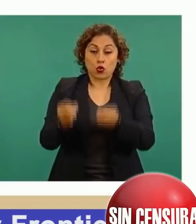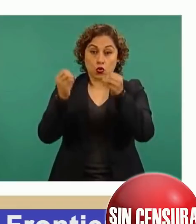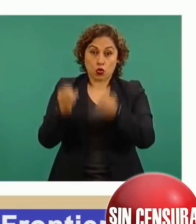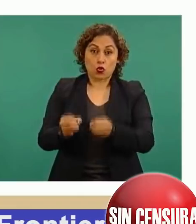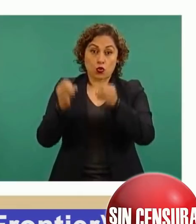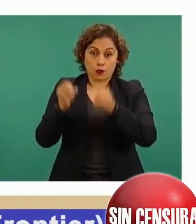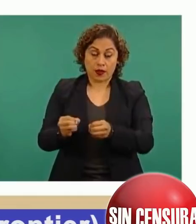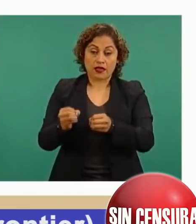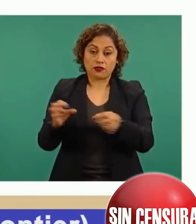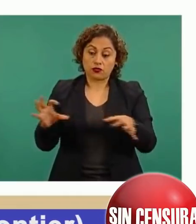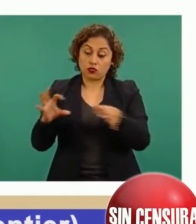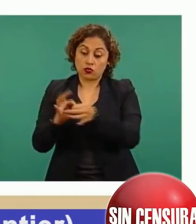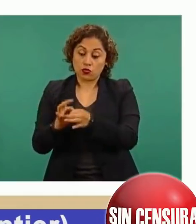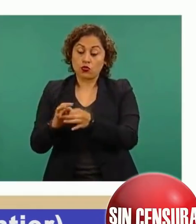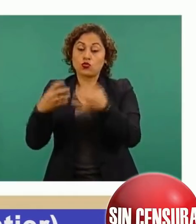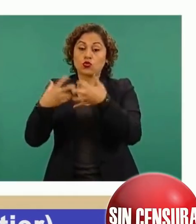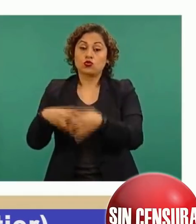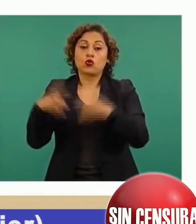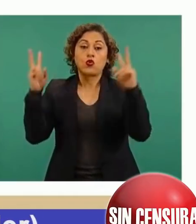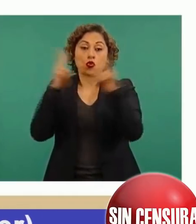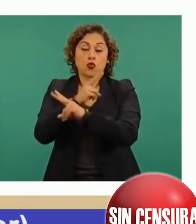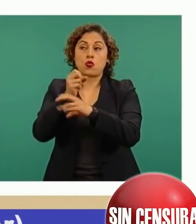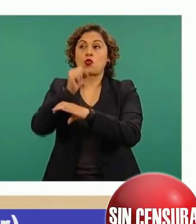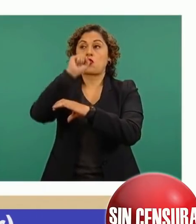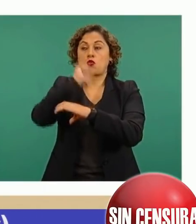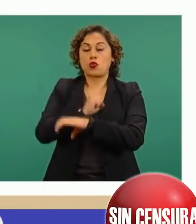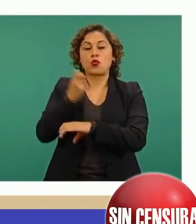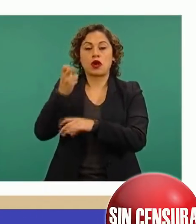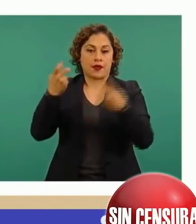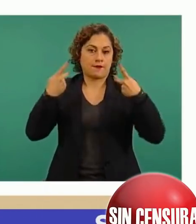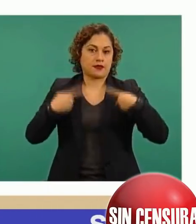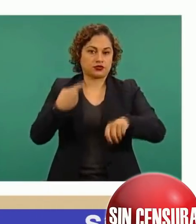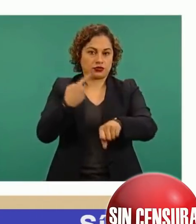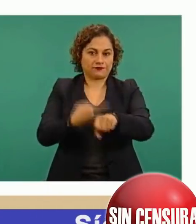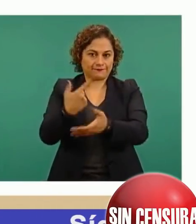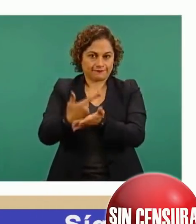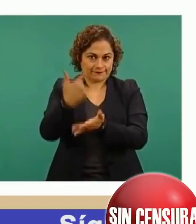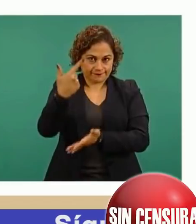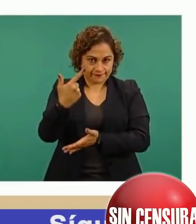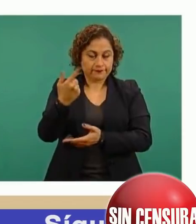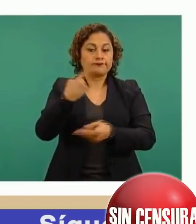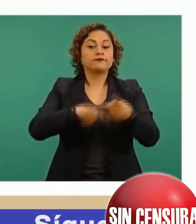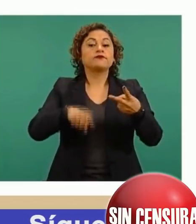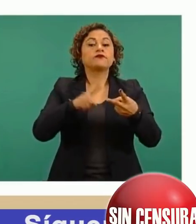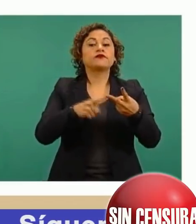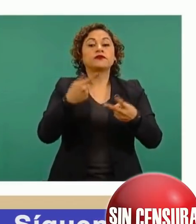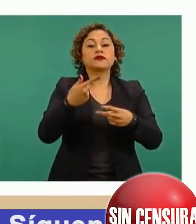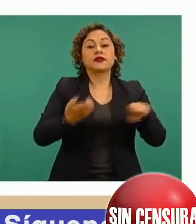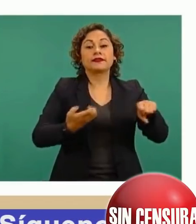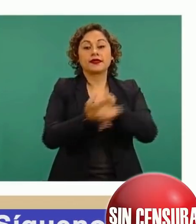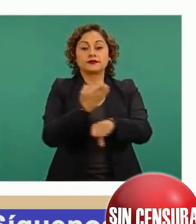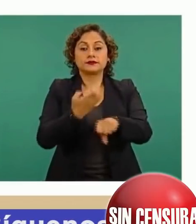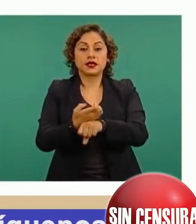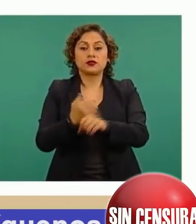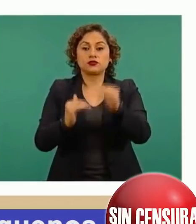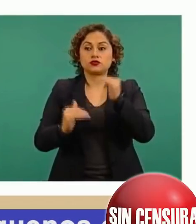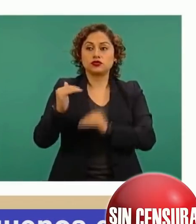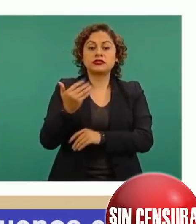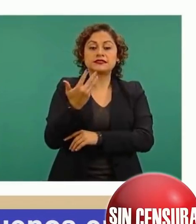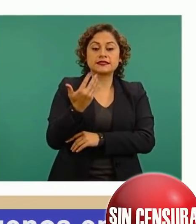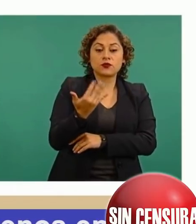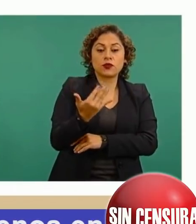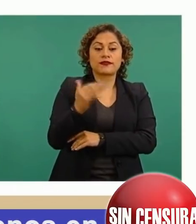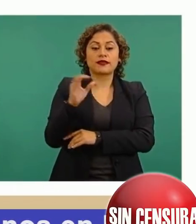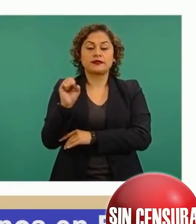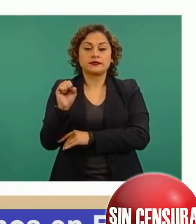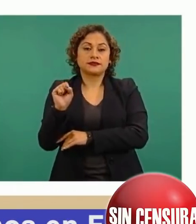con ventilador. Estas son las camas que se usan para personas críticamente enfermas. 7 están entre 50 y 69%